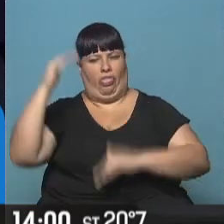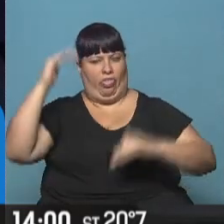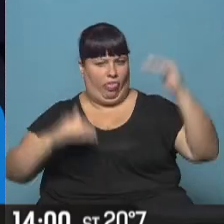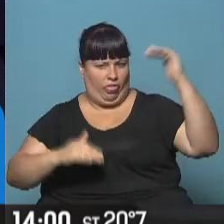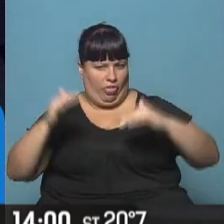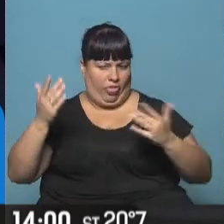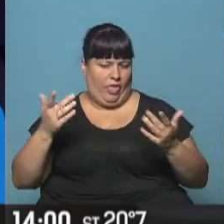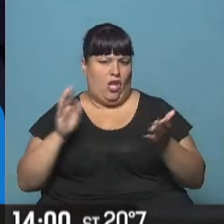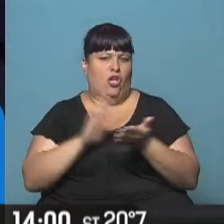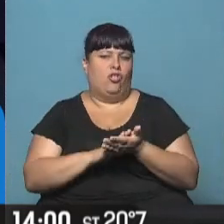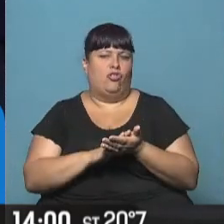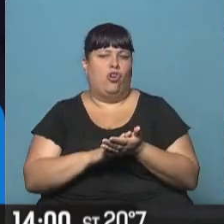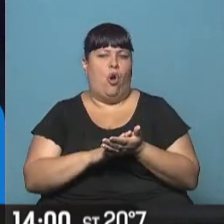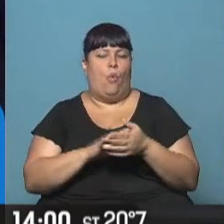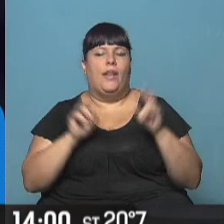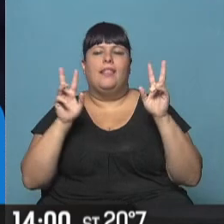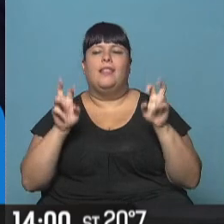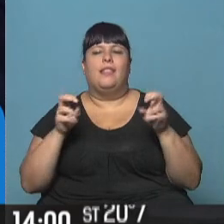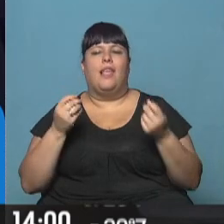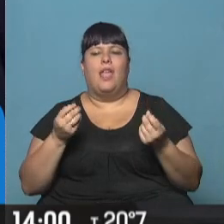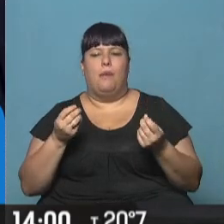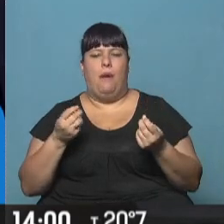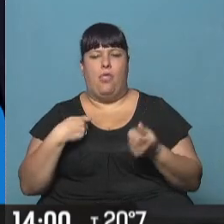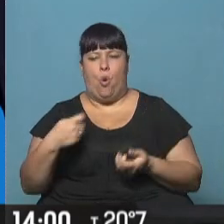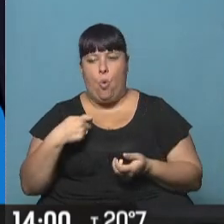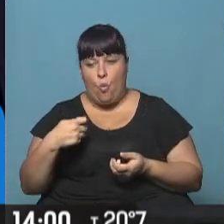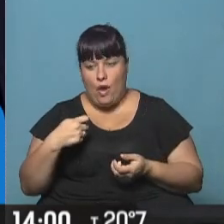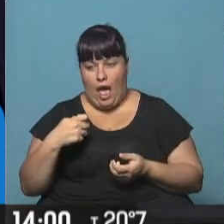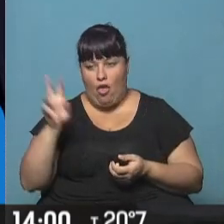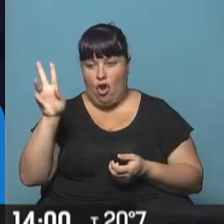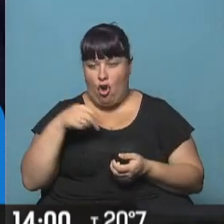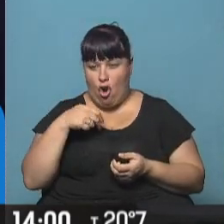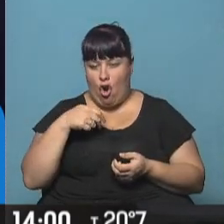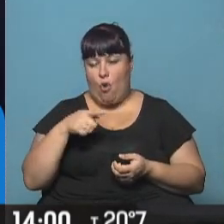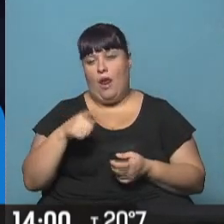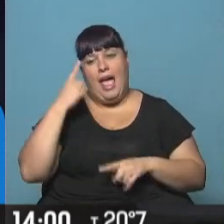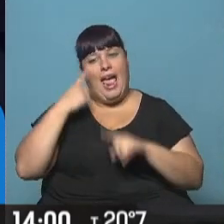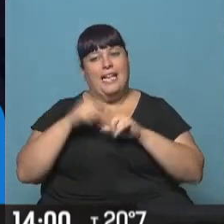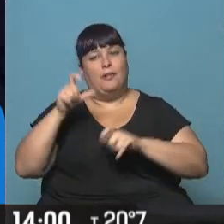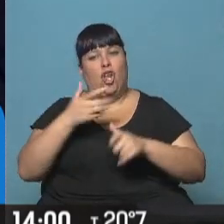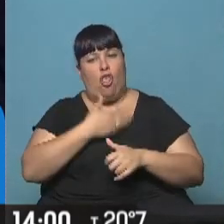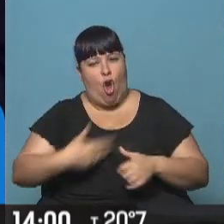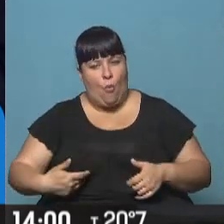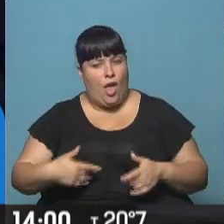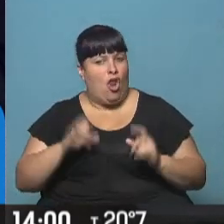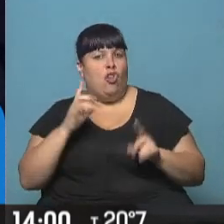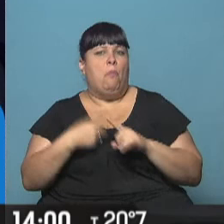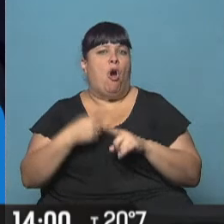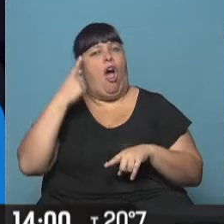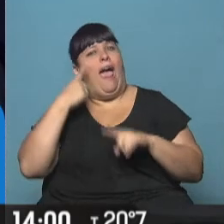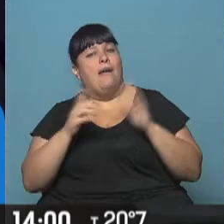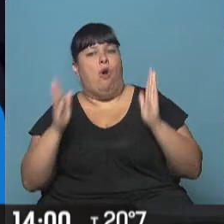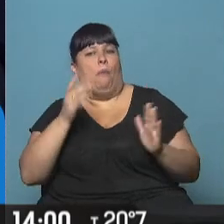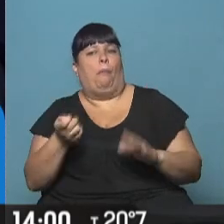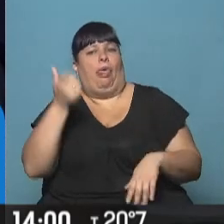inequitativas en términos de las jubilaciones que perciben exfuncionarios públicos simplemente por haber pasado un